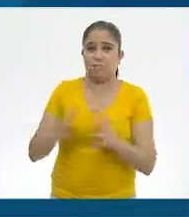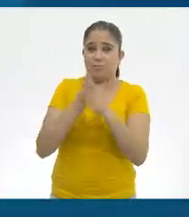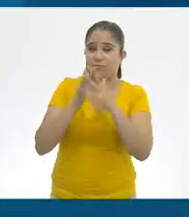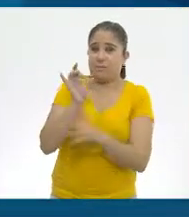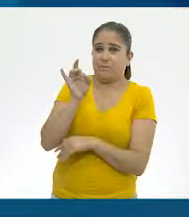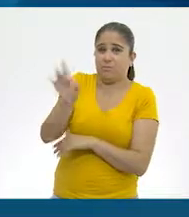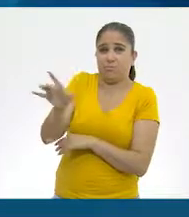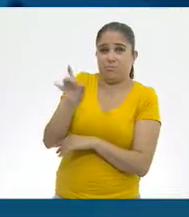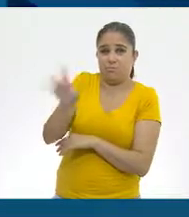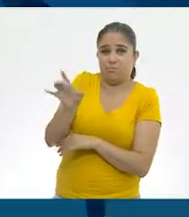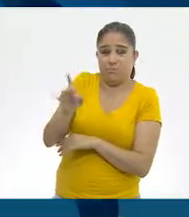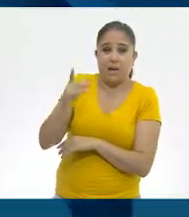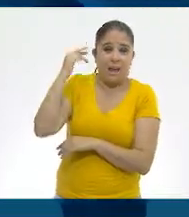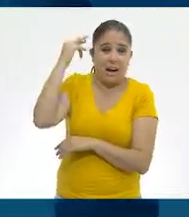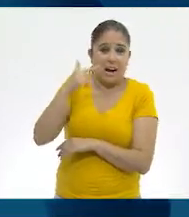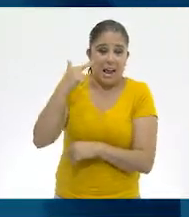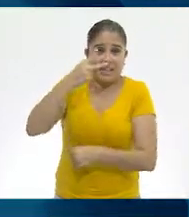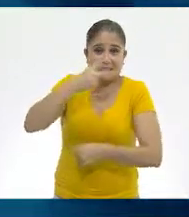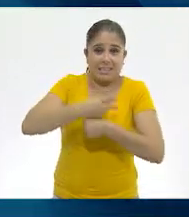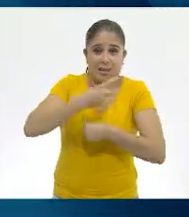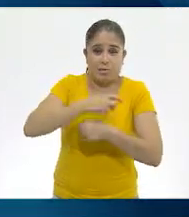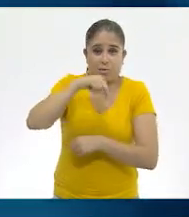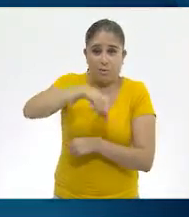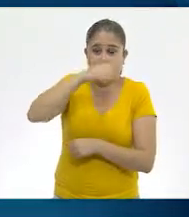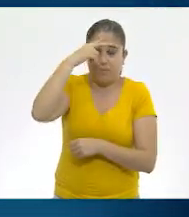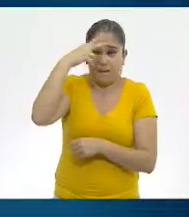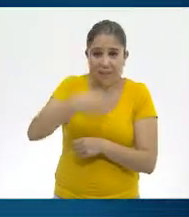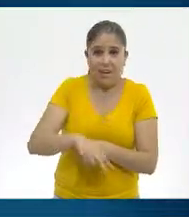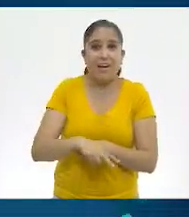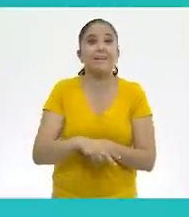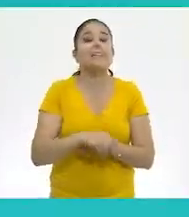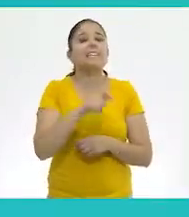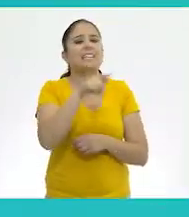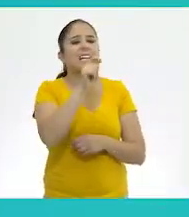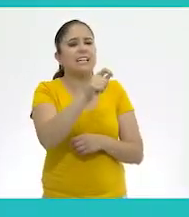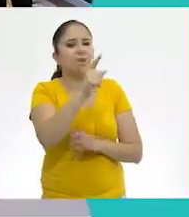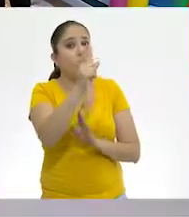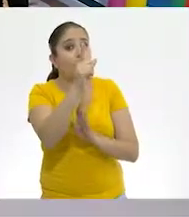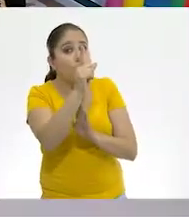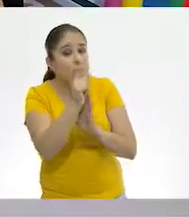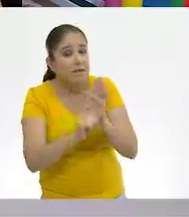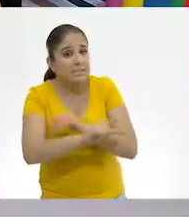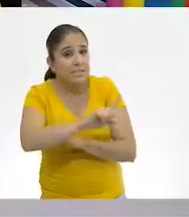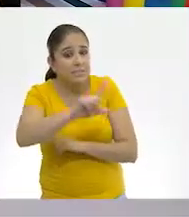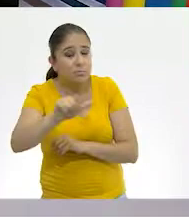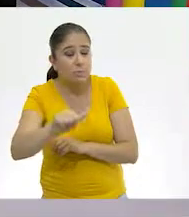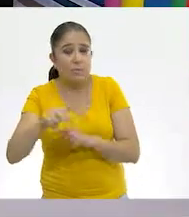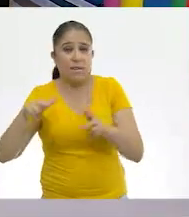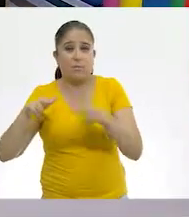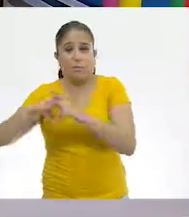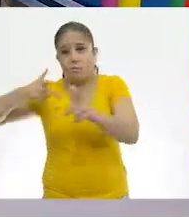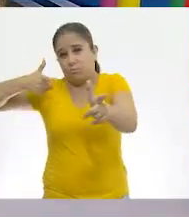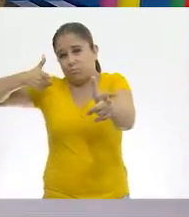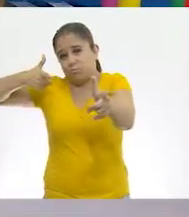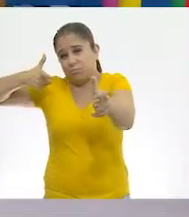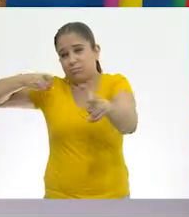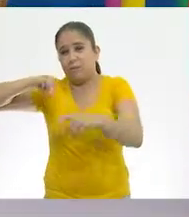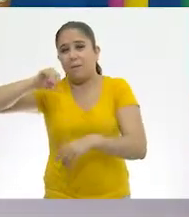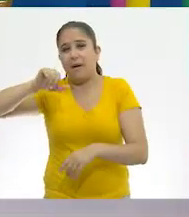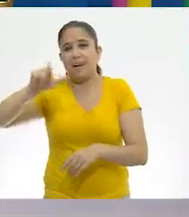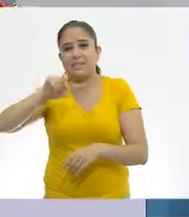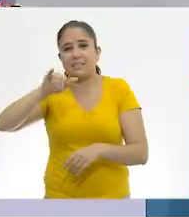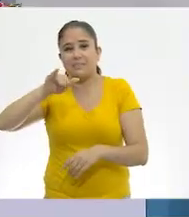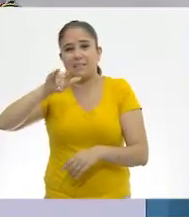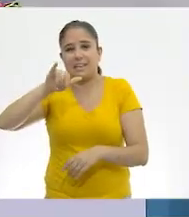el Segundo Imperio Mexicano. Eso fue prácticamente un mes después de que fusilaron a Maximiliano de Habsburgo, ¿verdad?